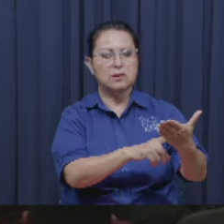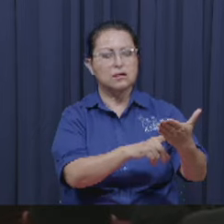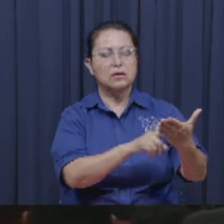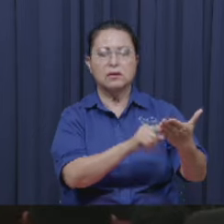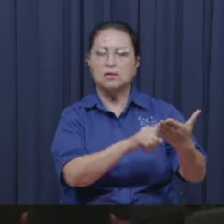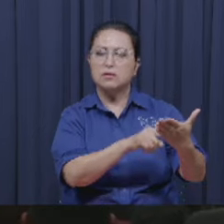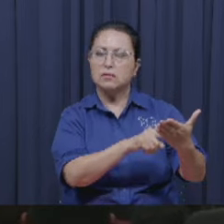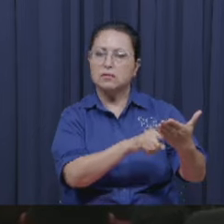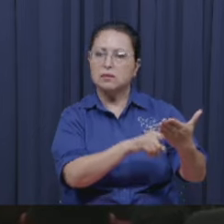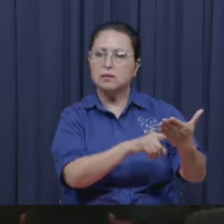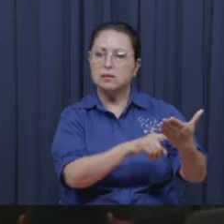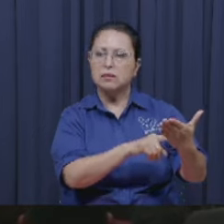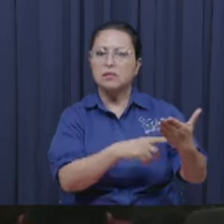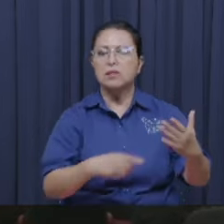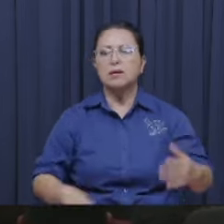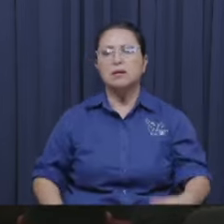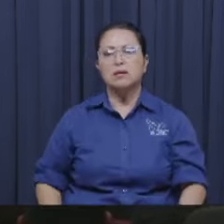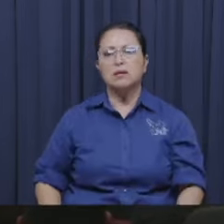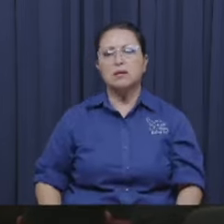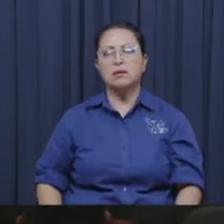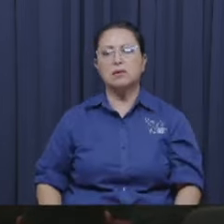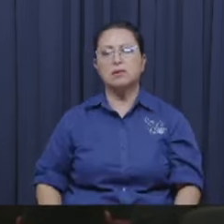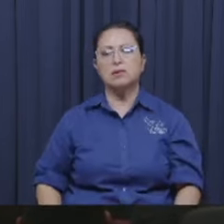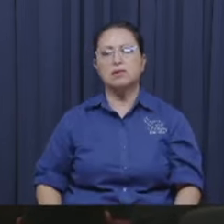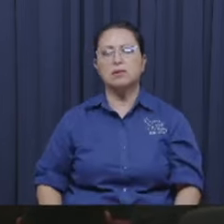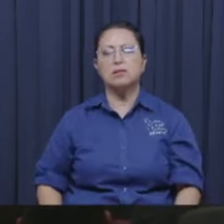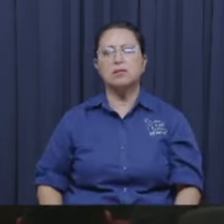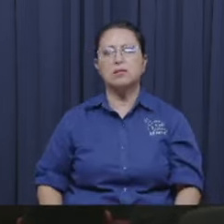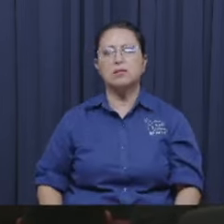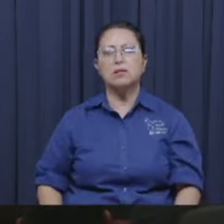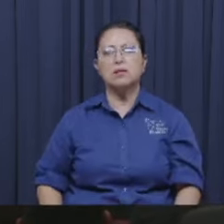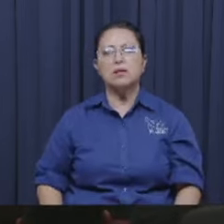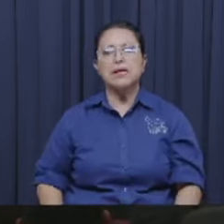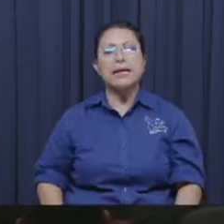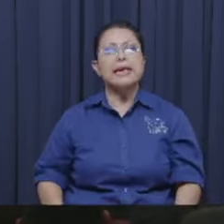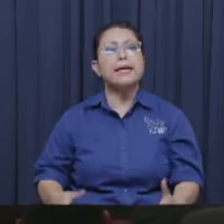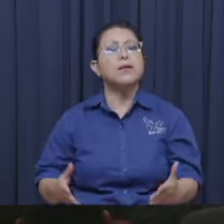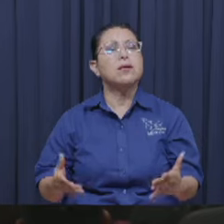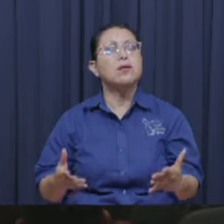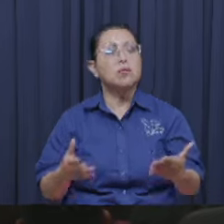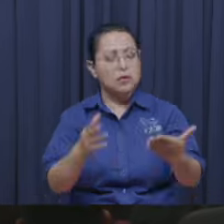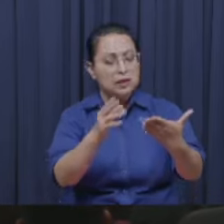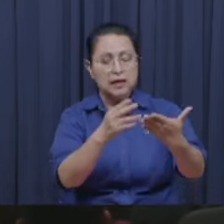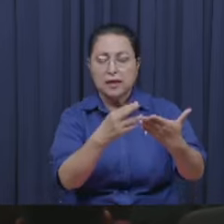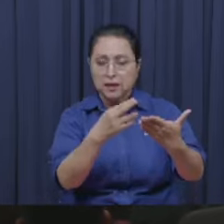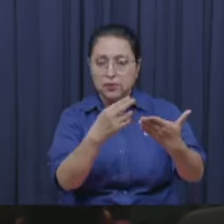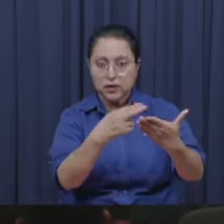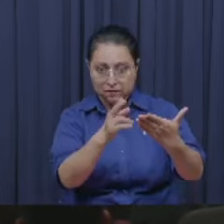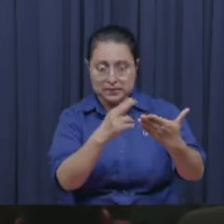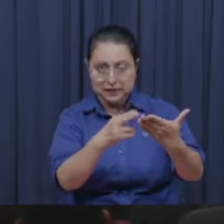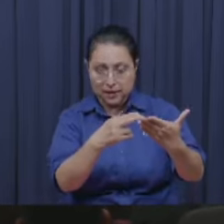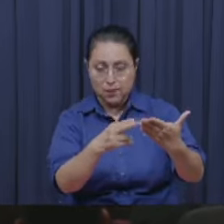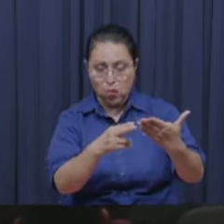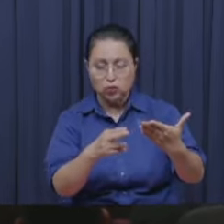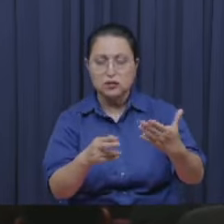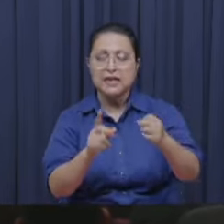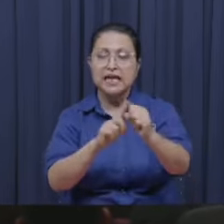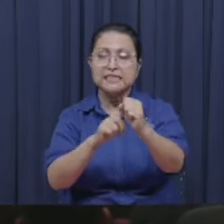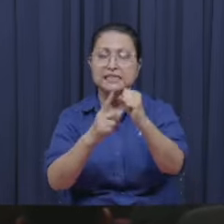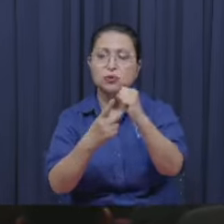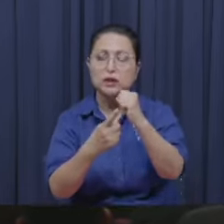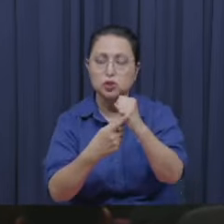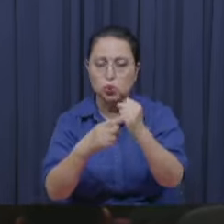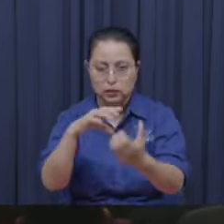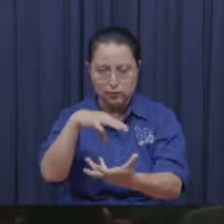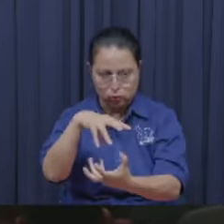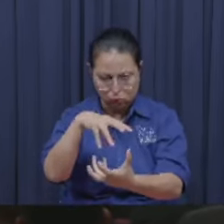han puesto como pensamientos de algún escatólogo, miremos lo que está pasando y que se nos vaya